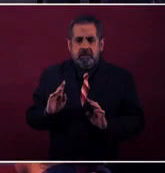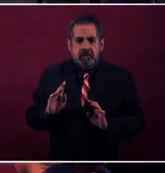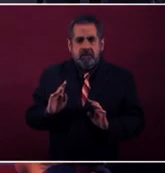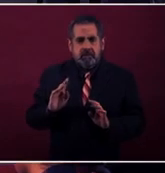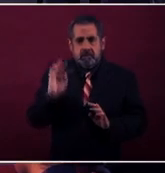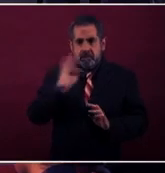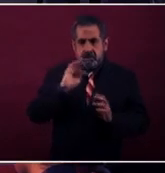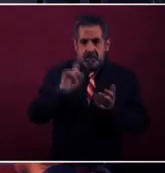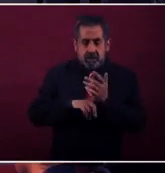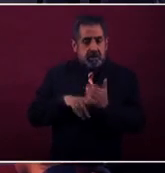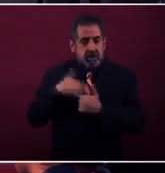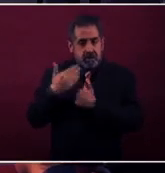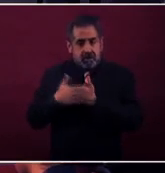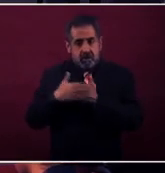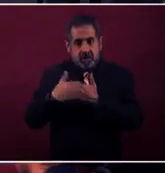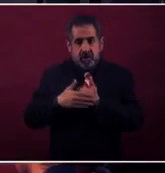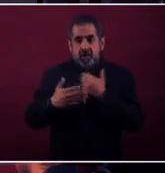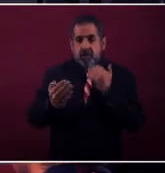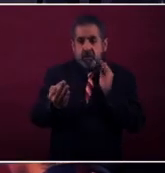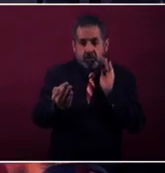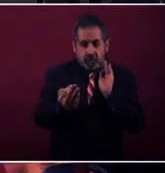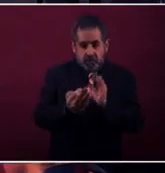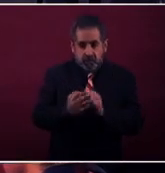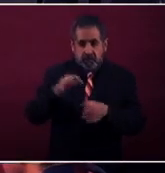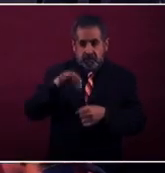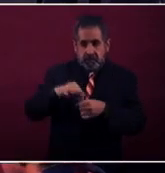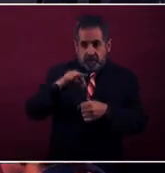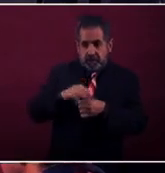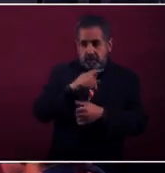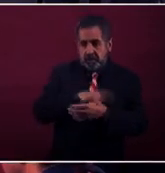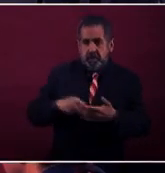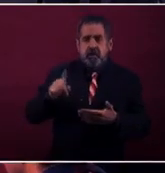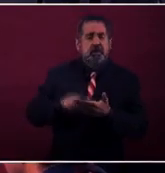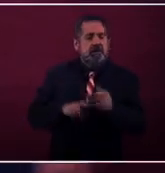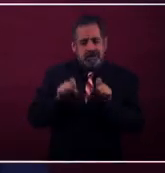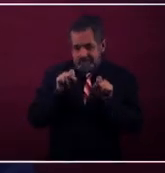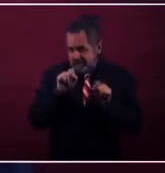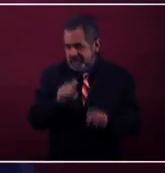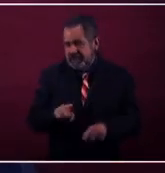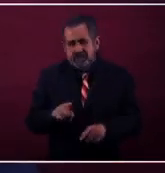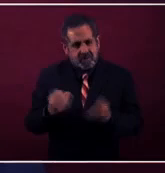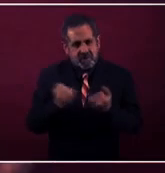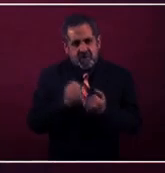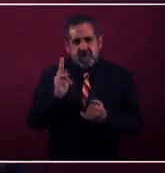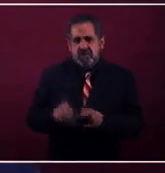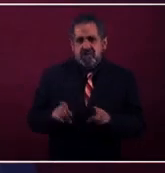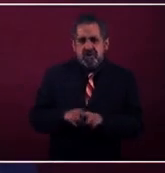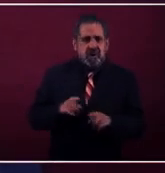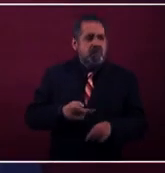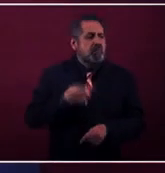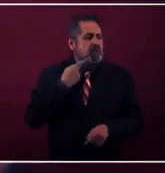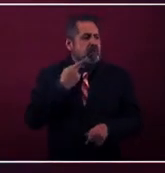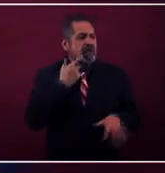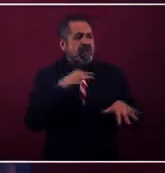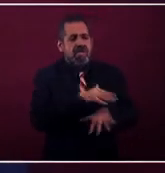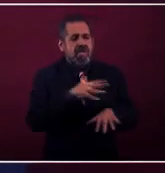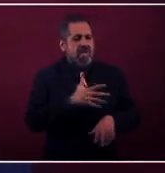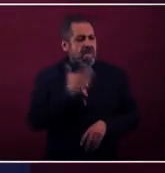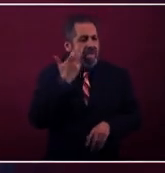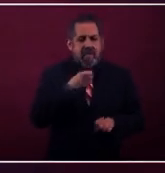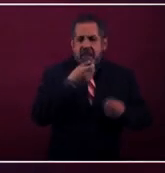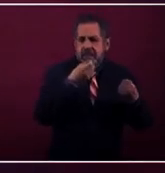que se vayan acercando las elecciones, por lo mismo, por la politiquería,